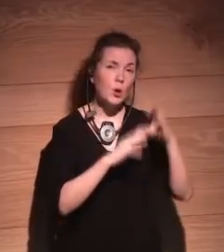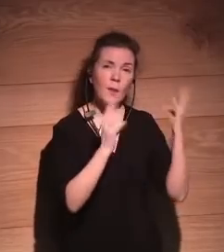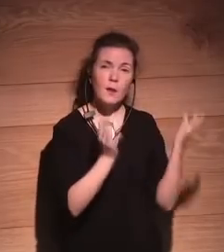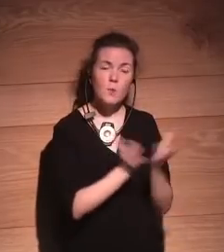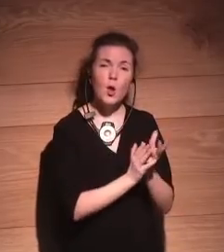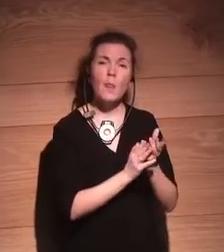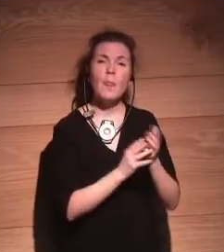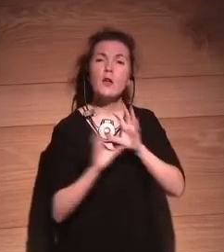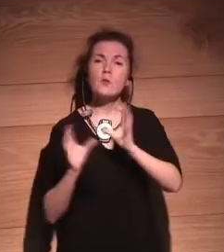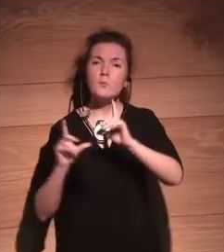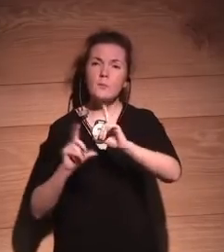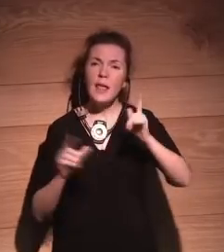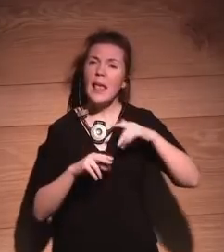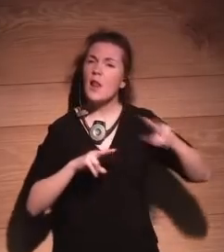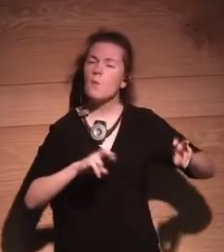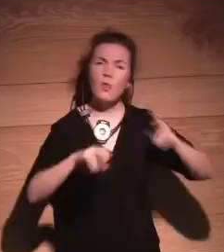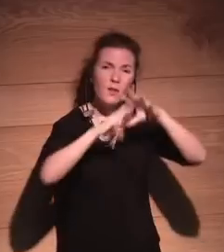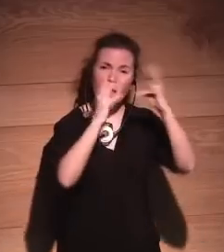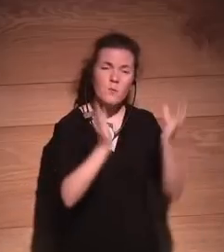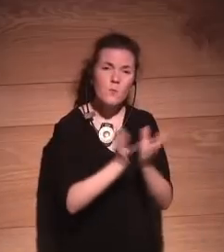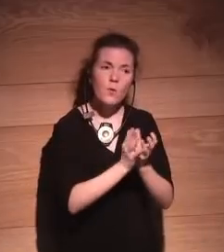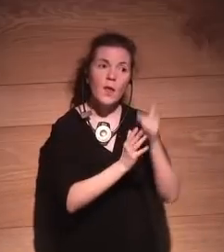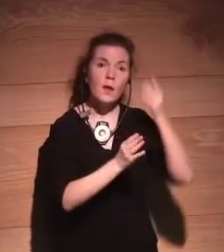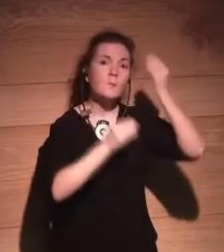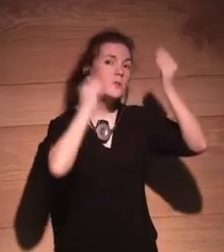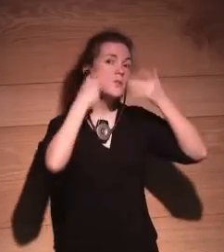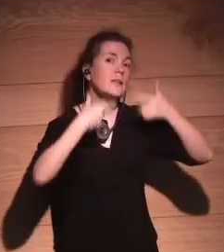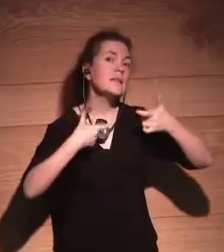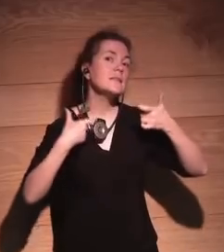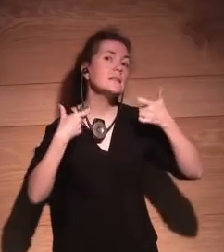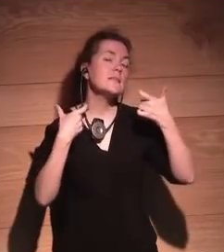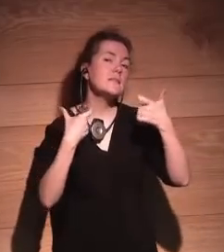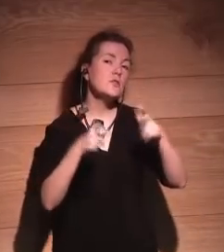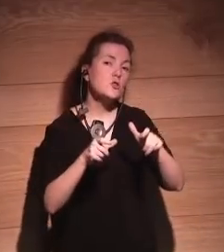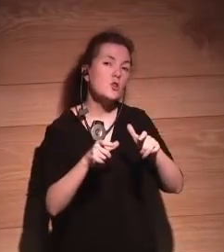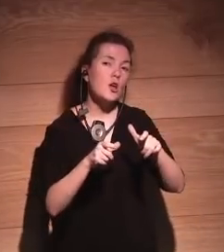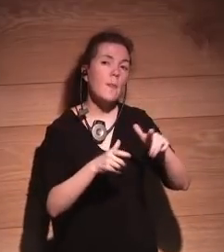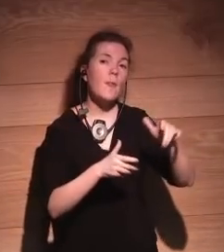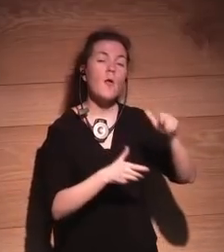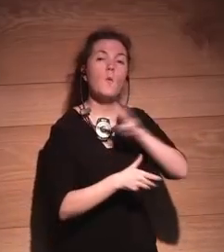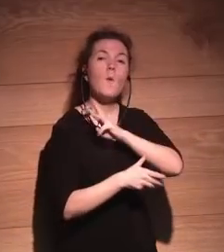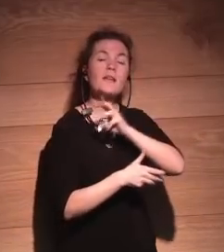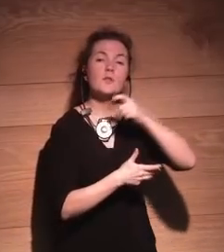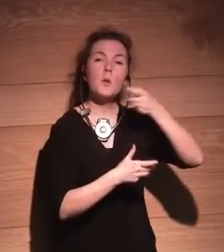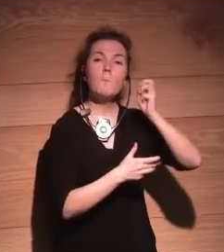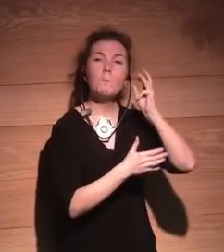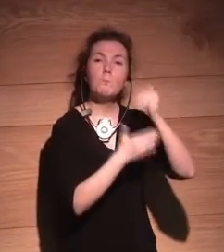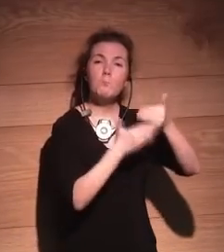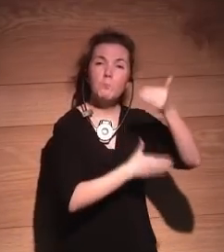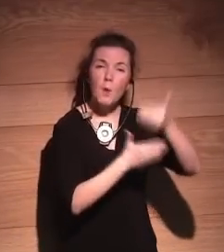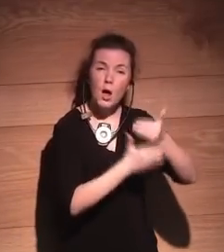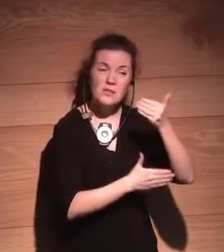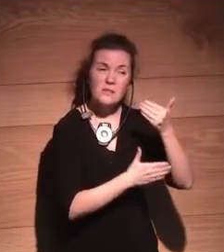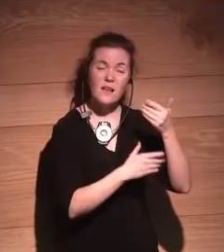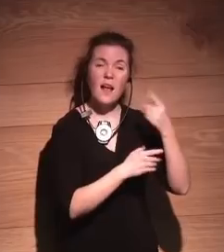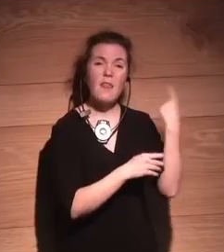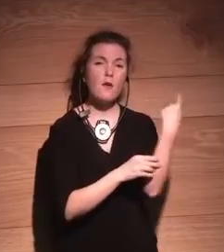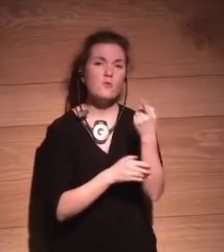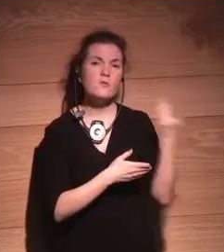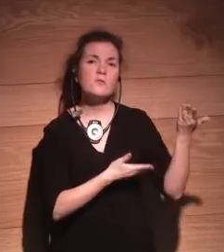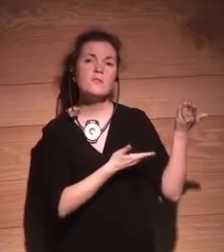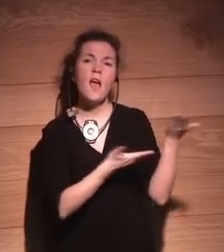uno de los mayores innovadores del mundo. Y él pensó que el sector el Washington Post, que la prensa en sí necesita